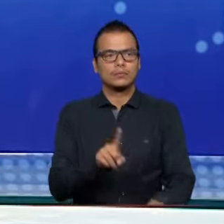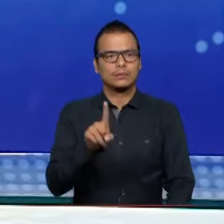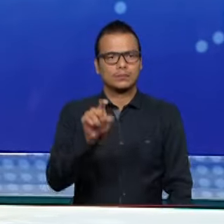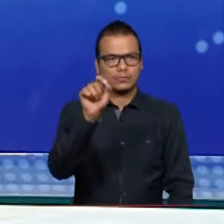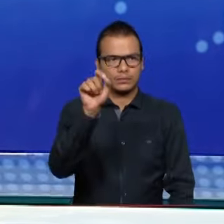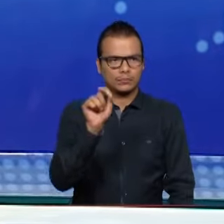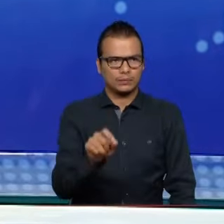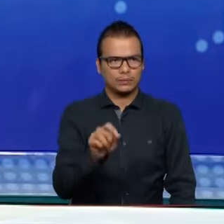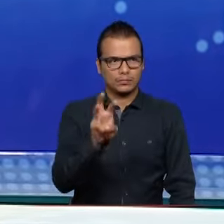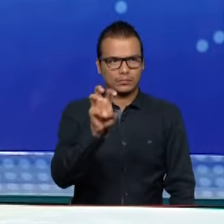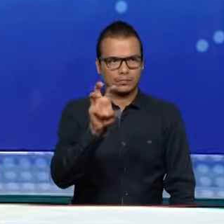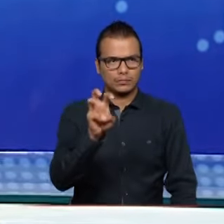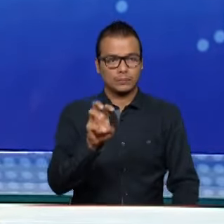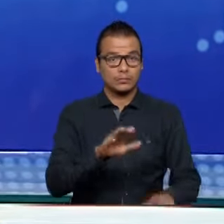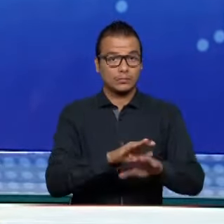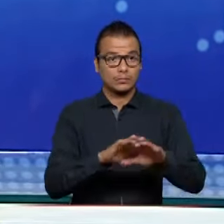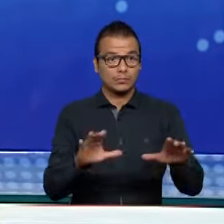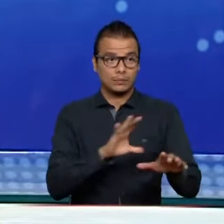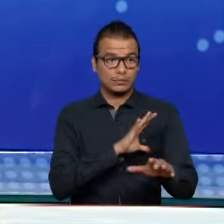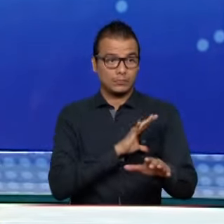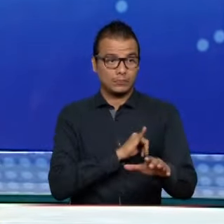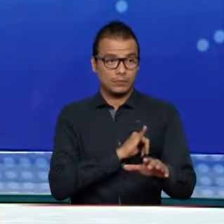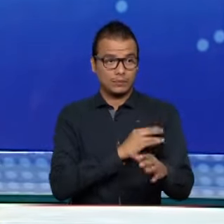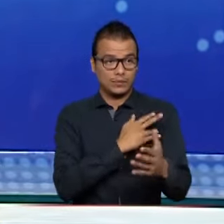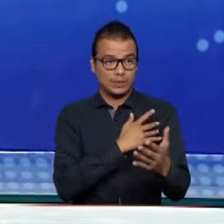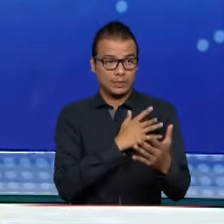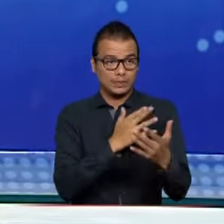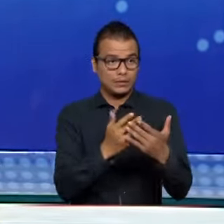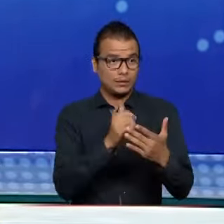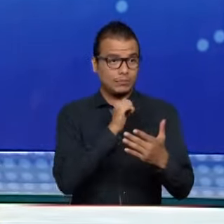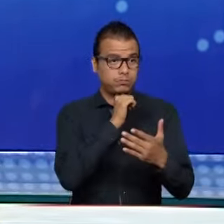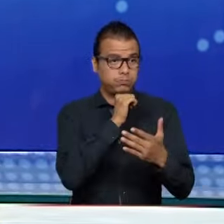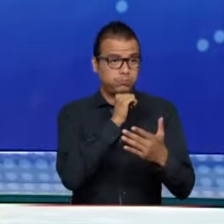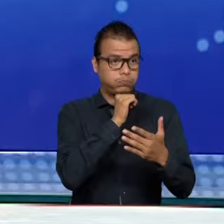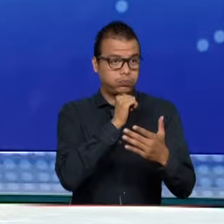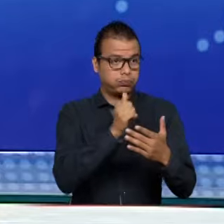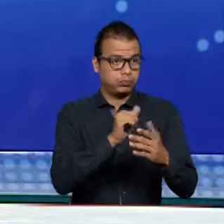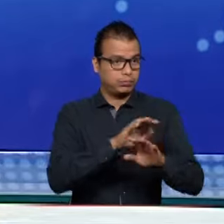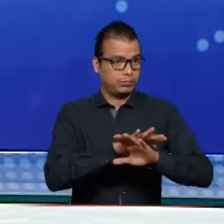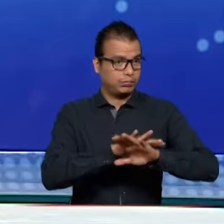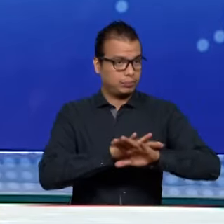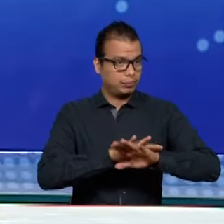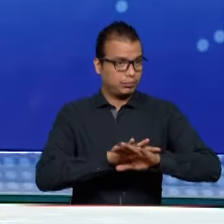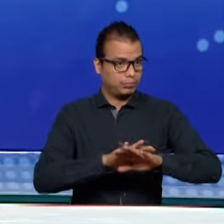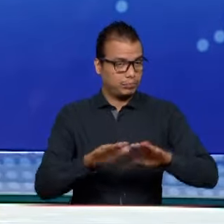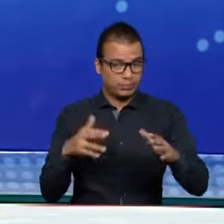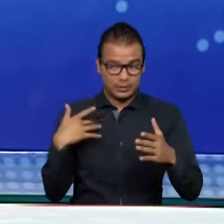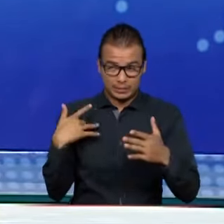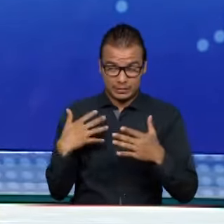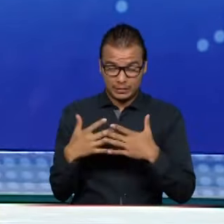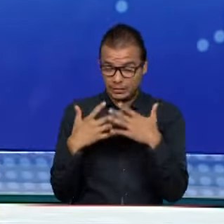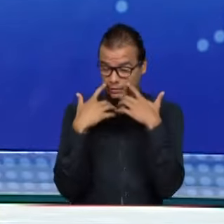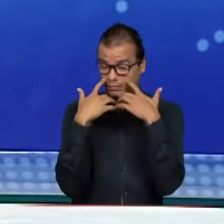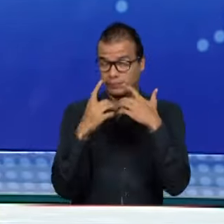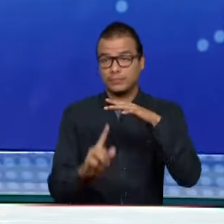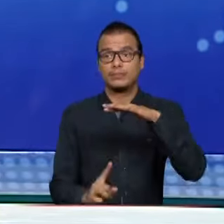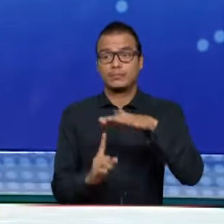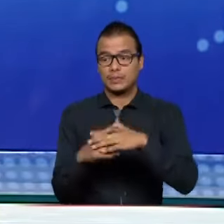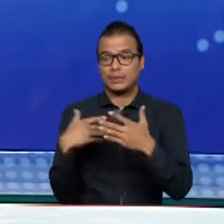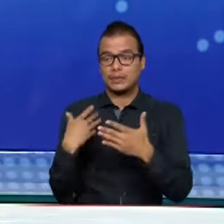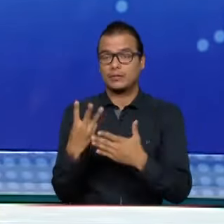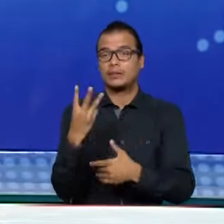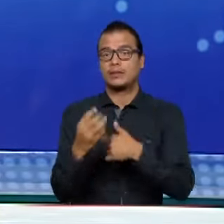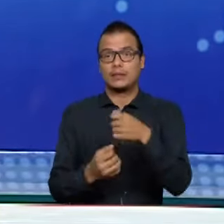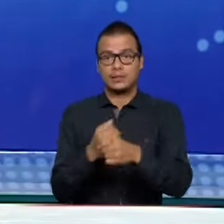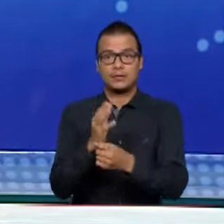3 años han pasado desde que Cali vivió la crisis más reciente en Cali. De los últimos tiempos, el estallido social dejó una etapa